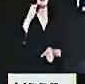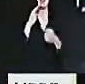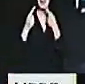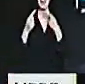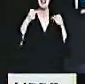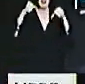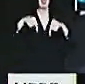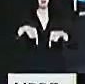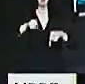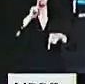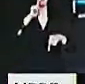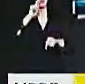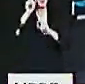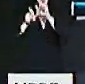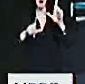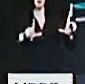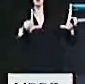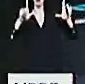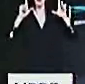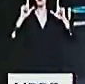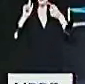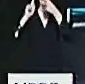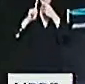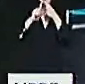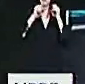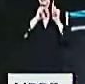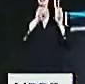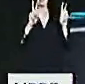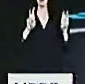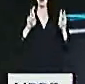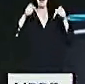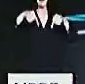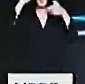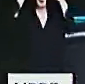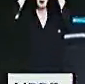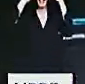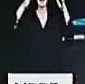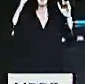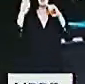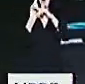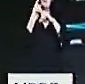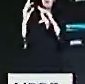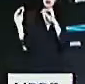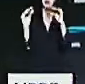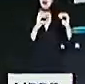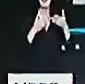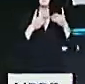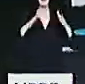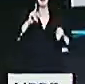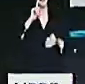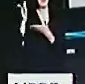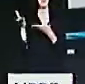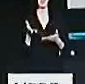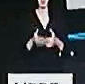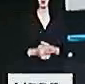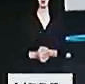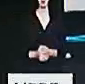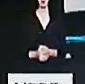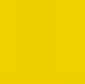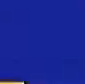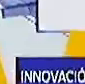temporada, los protagonistas que están haciendo que las cosas pasen en esta materia. Aquí Mentes Libres hablarán libremente. Estos son nuestros invitados para